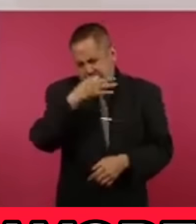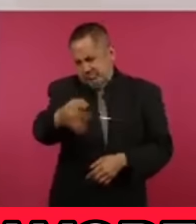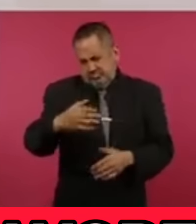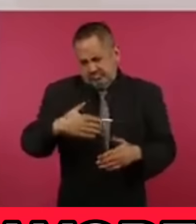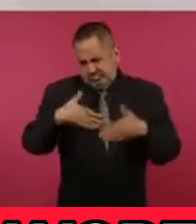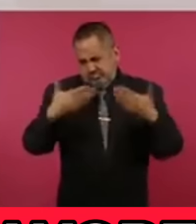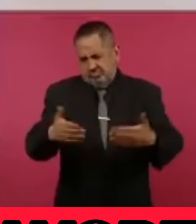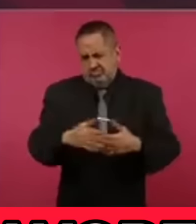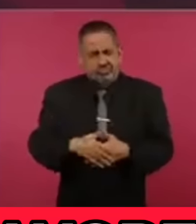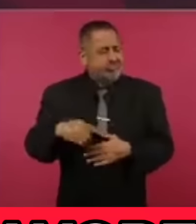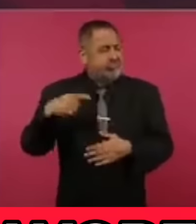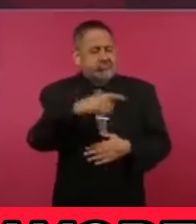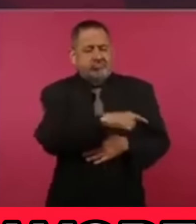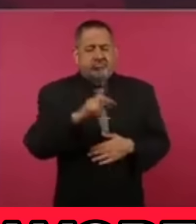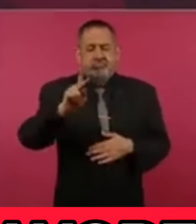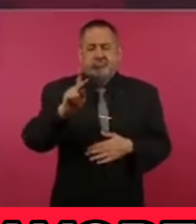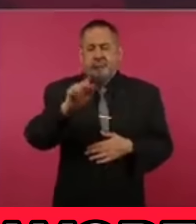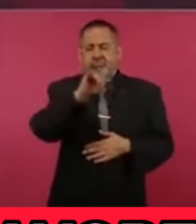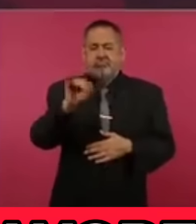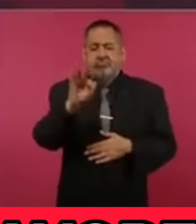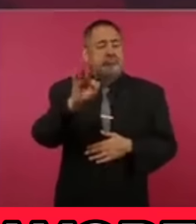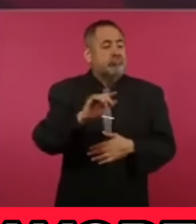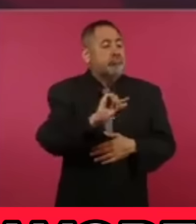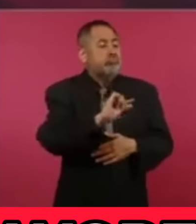es un Poder Judicial de élite,